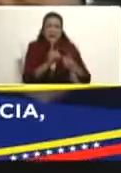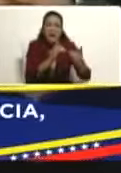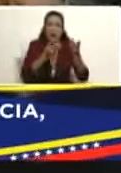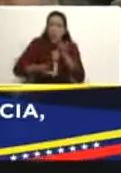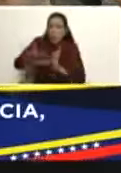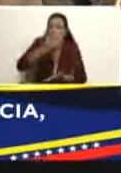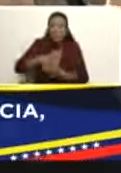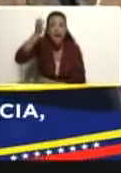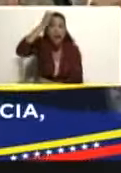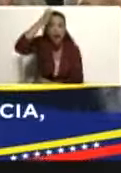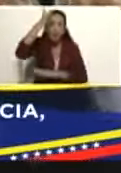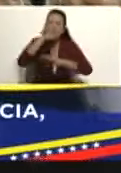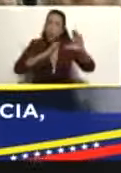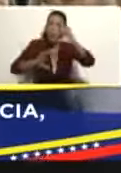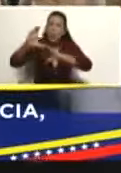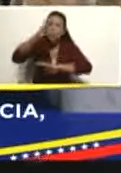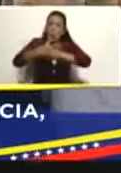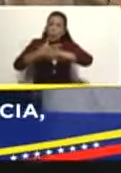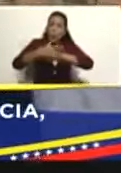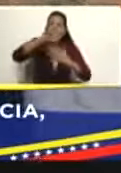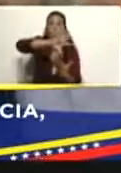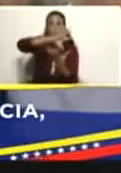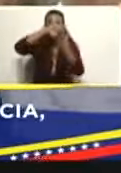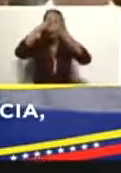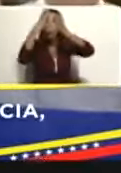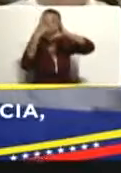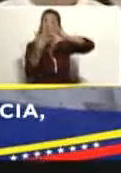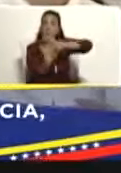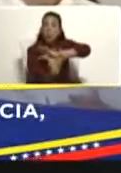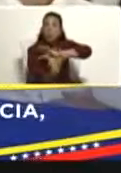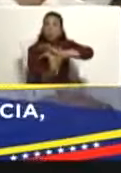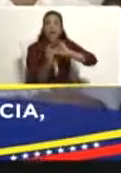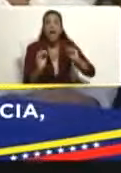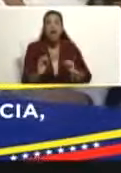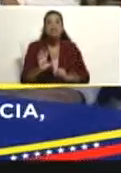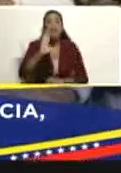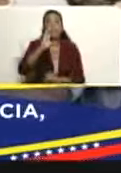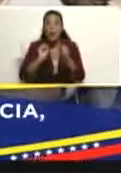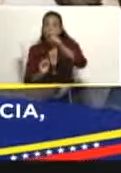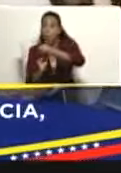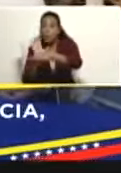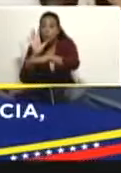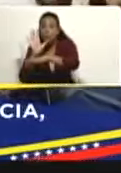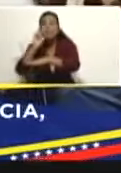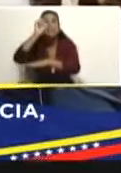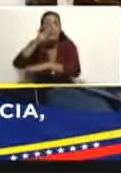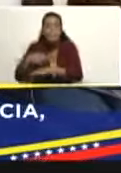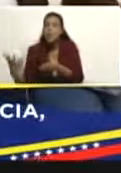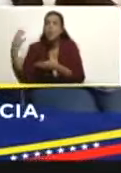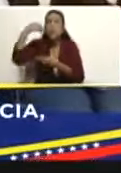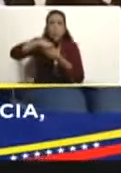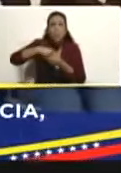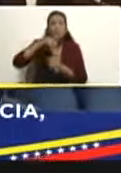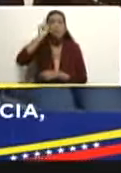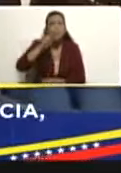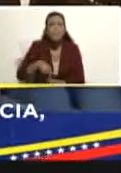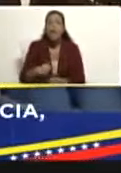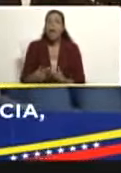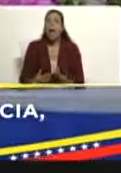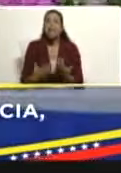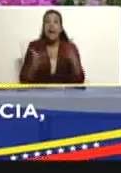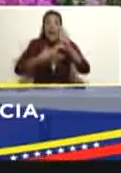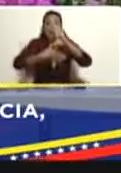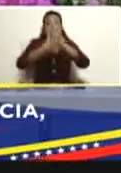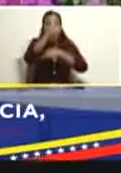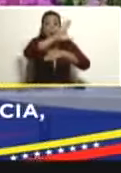el encuentro de la ciencia de un mundo multipolar. Correcto. La agenda con los BRIC también está allí, presidente. Bueno, está la agenda